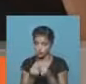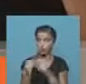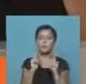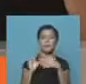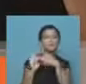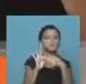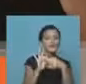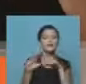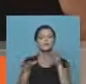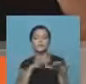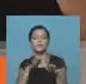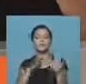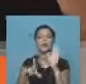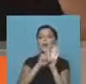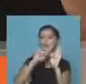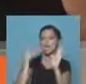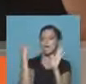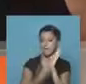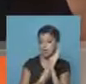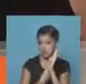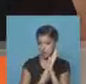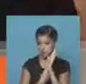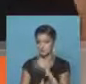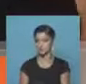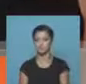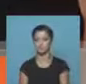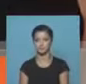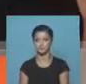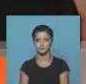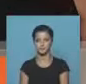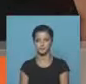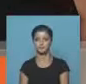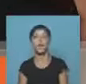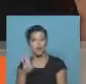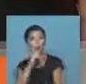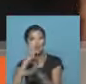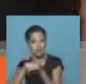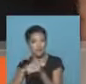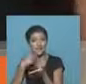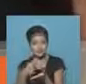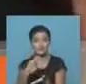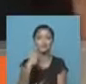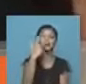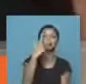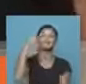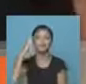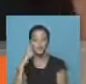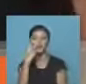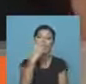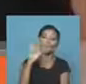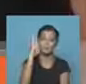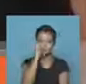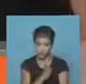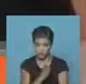involucrada en hechos delictivos y de pasado muy pesado. Ahora bien, te digo las encuestas. 39 y 40% de